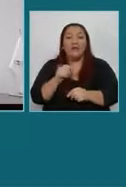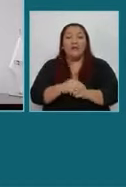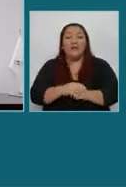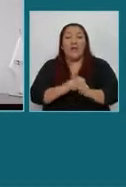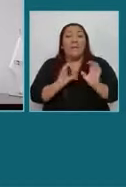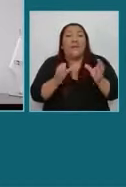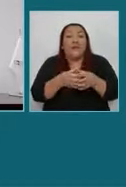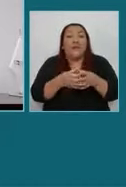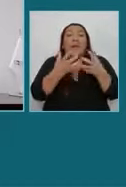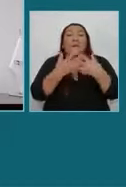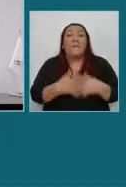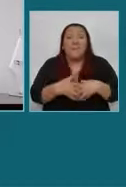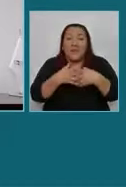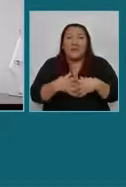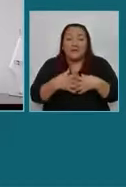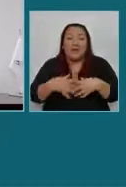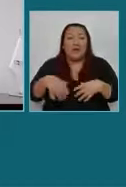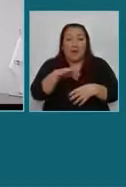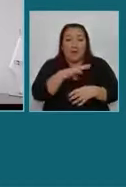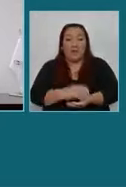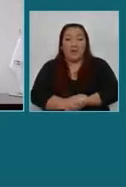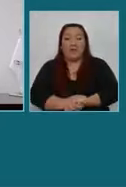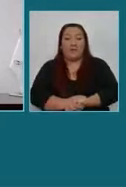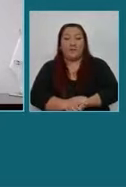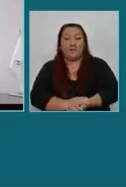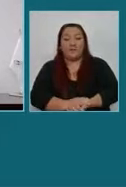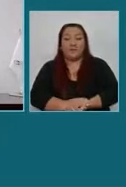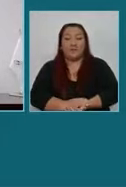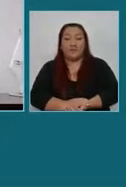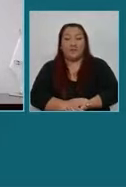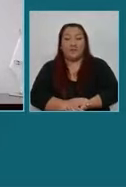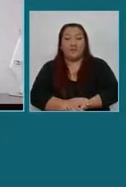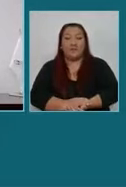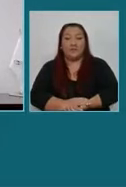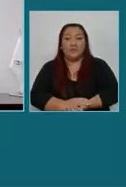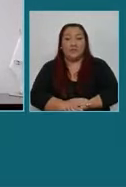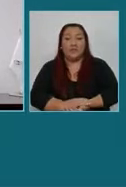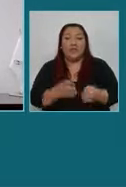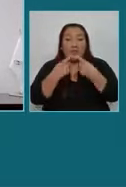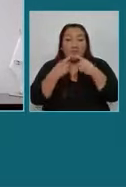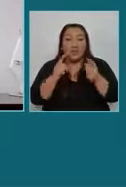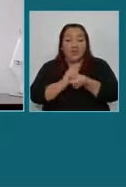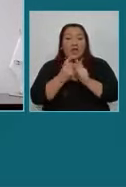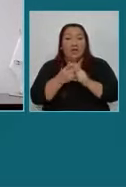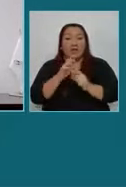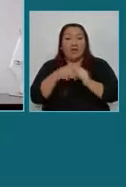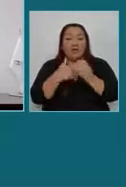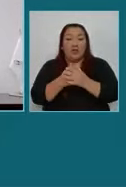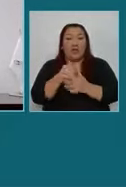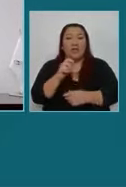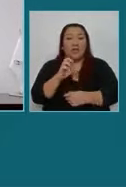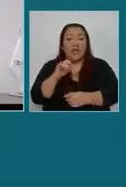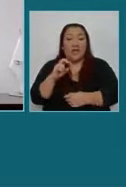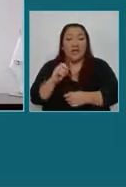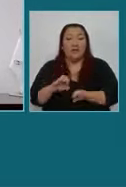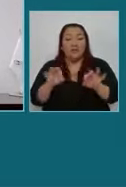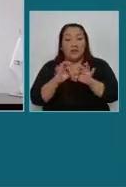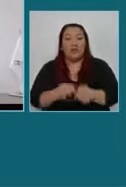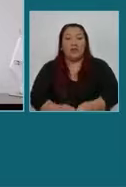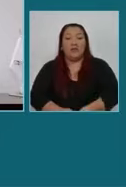MIPYMES y emprendimientos innovadores de alto impacto a través de instrumentos de difusión y transferencia tecnológicas, la